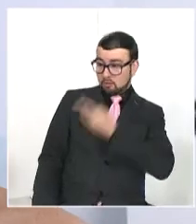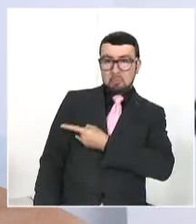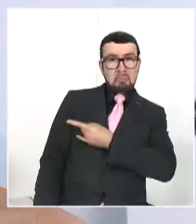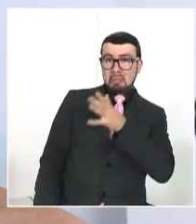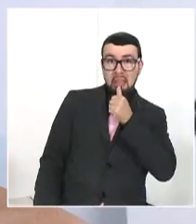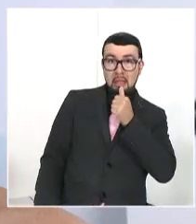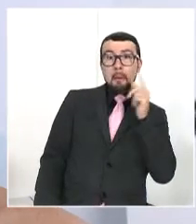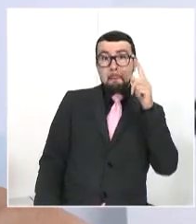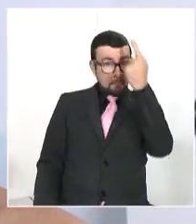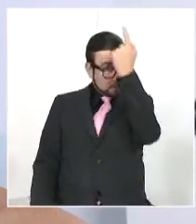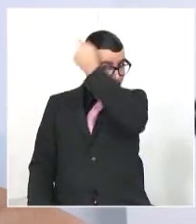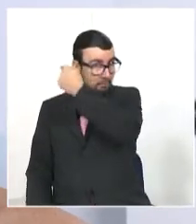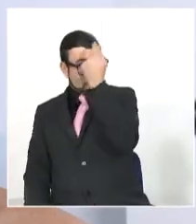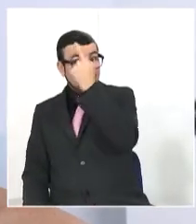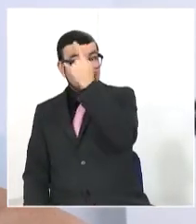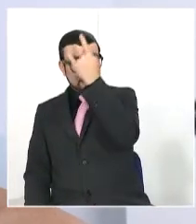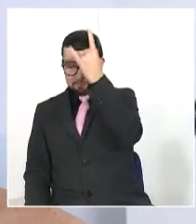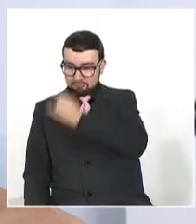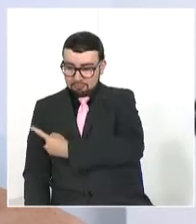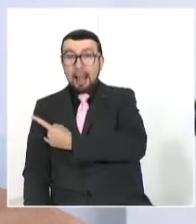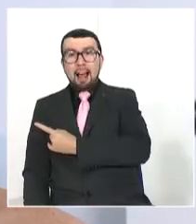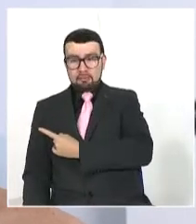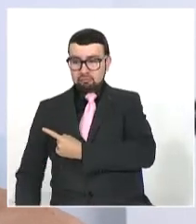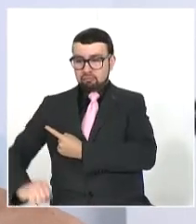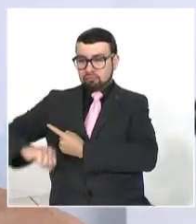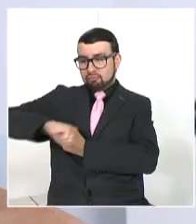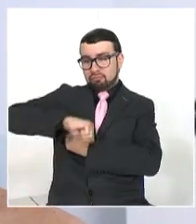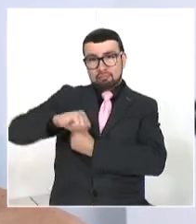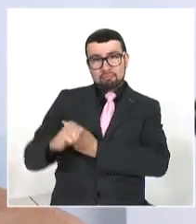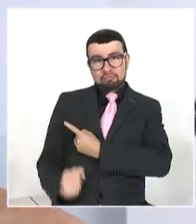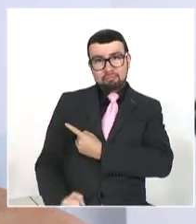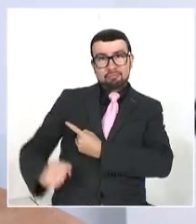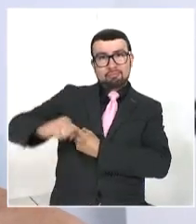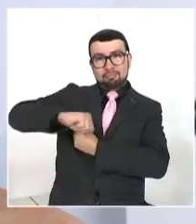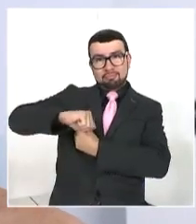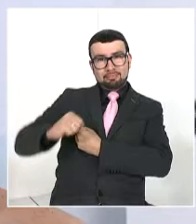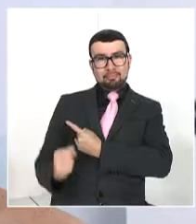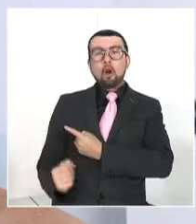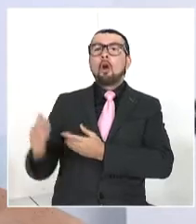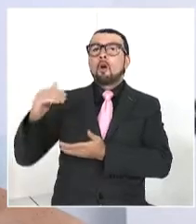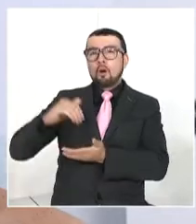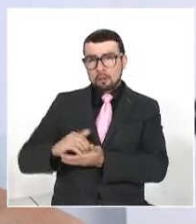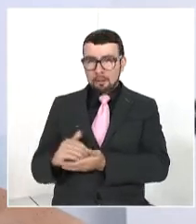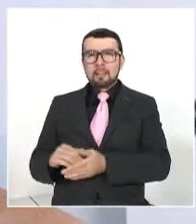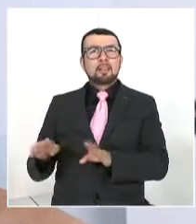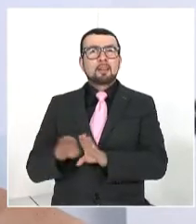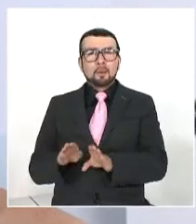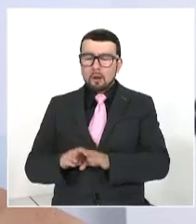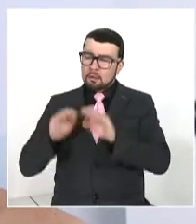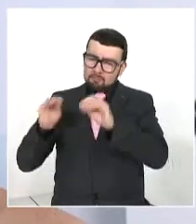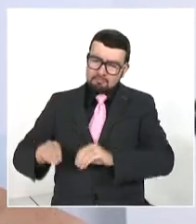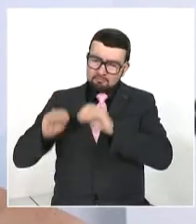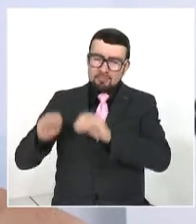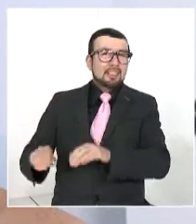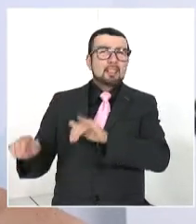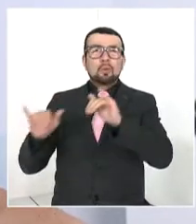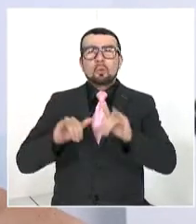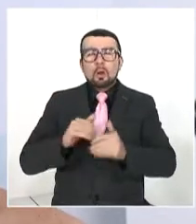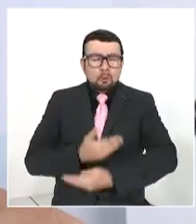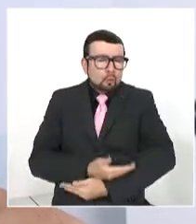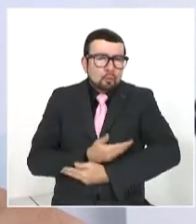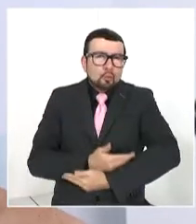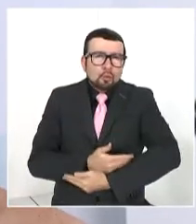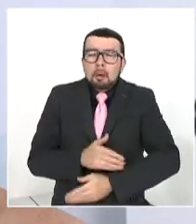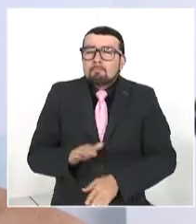rehabilitar. Entonces es volver a entrenar, es volver a comenzar, como cuando comenzamos a gatear, cuando comenzamos a caminar,